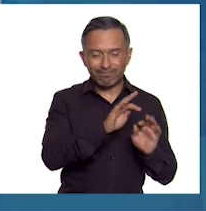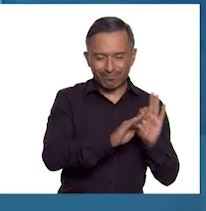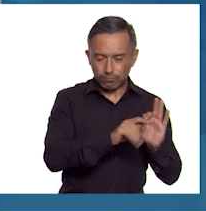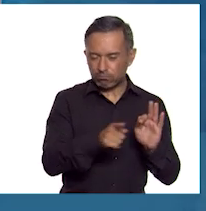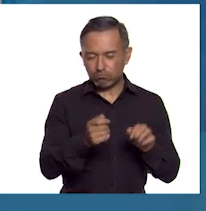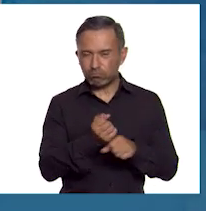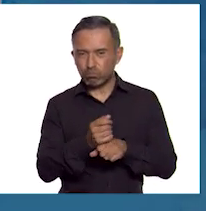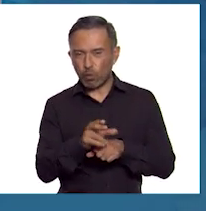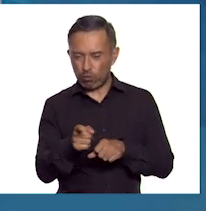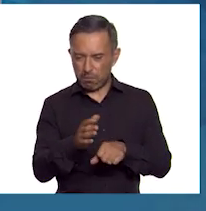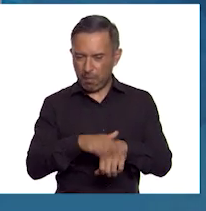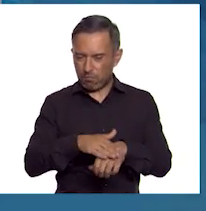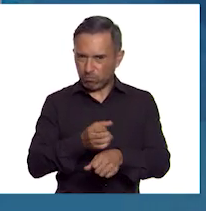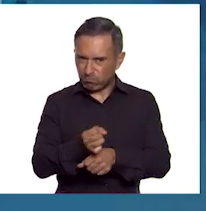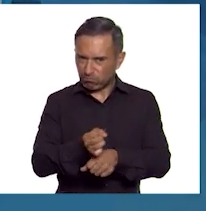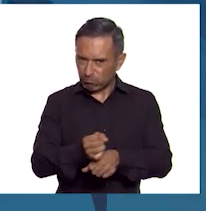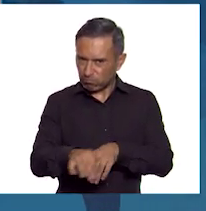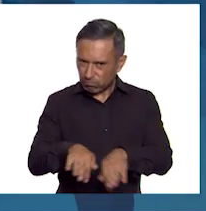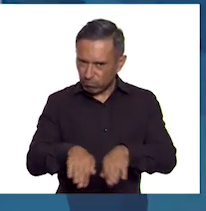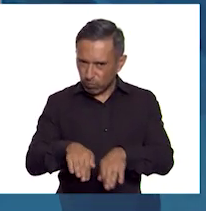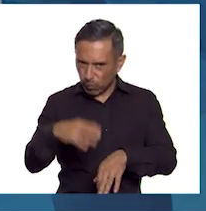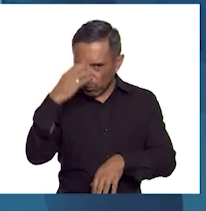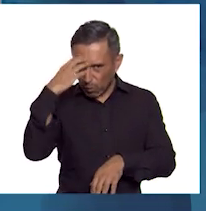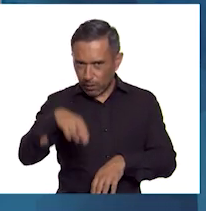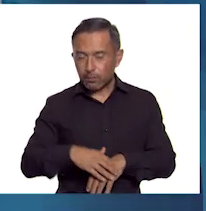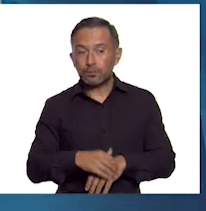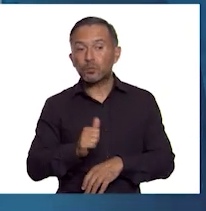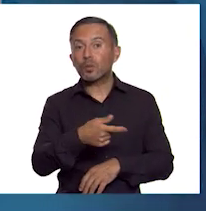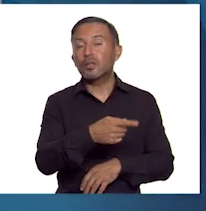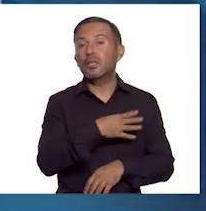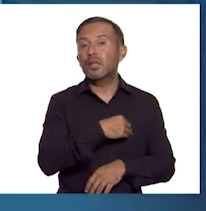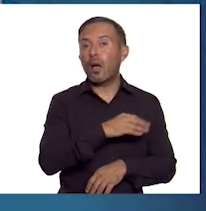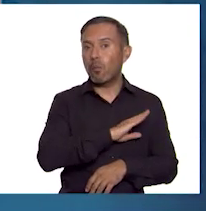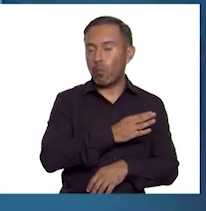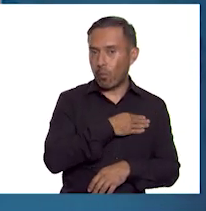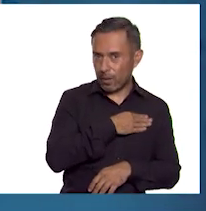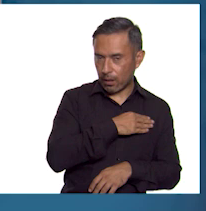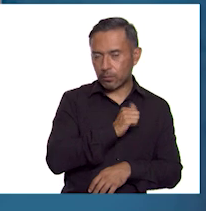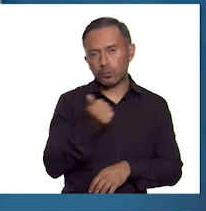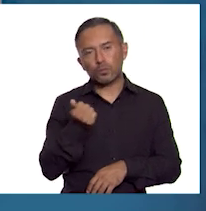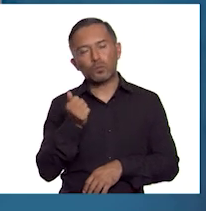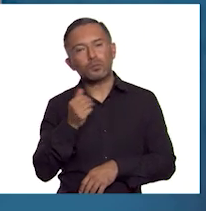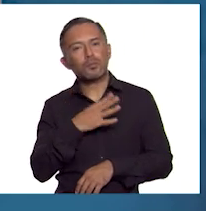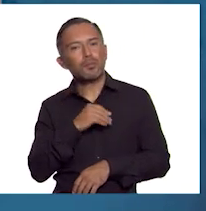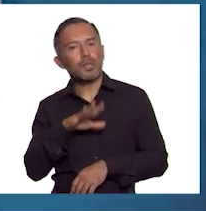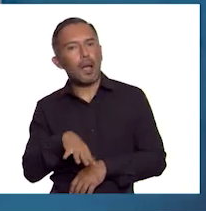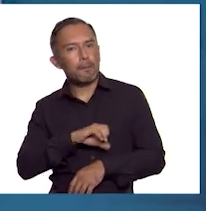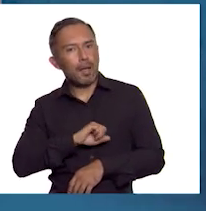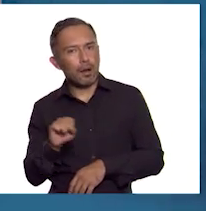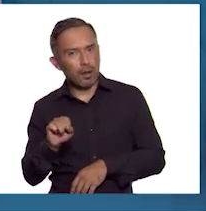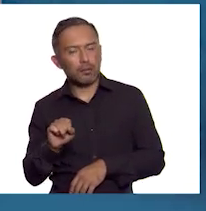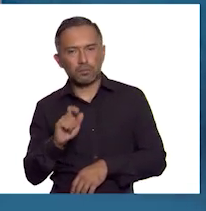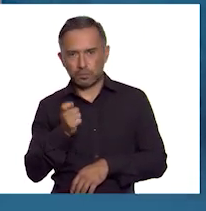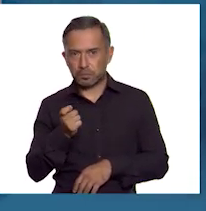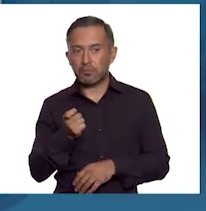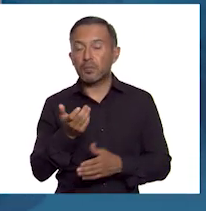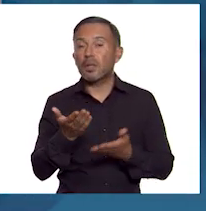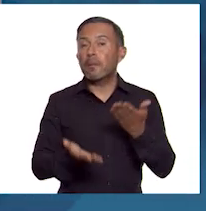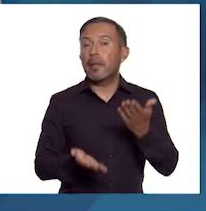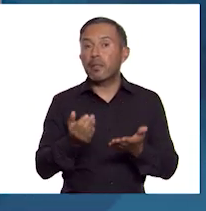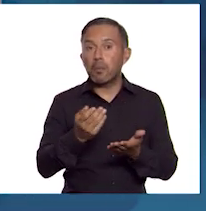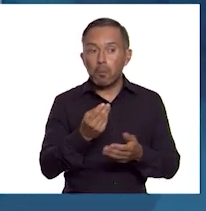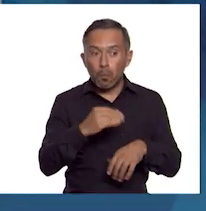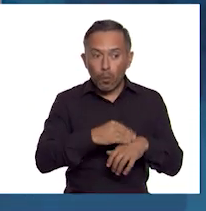trabajar duramente. También hay una hija buena y una hija mala que recibe premios o castigos según su